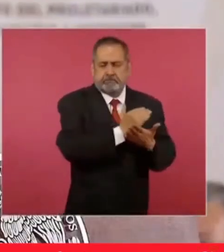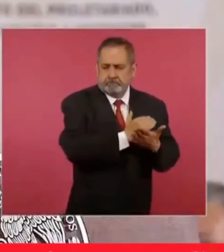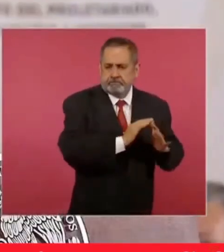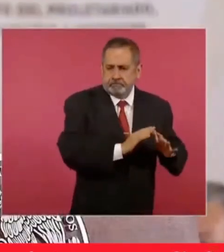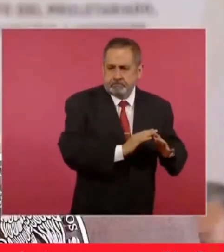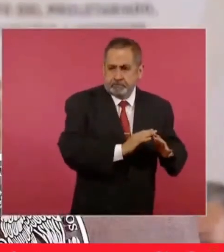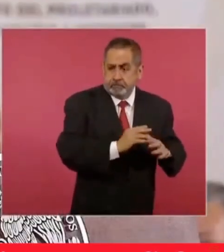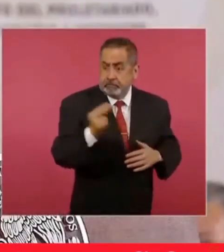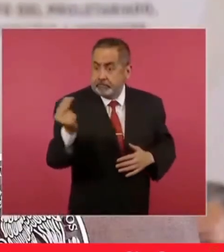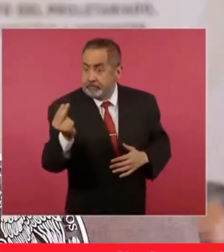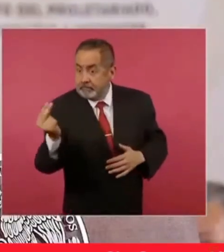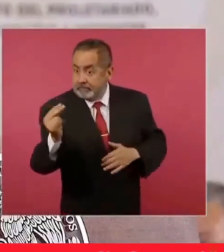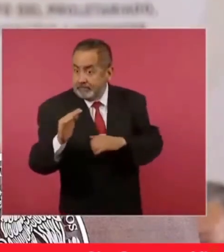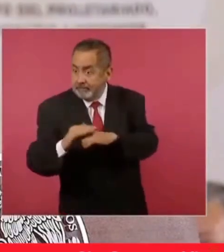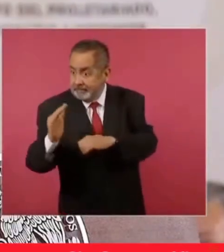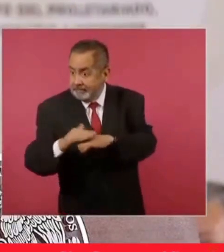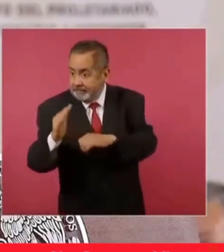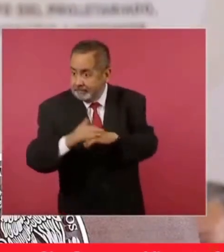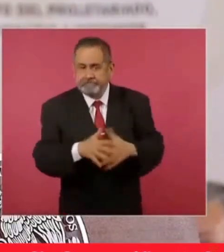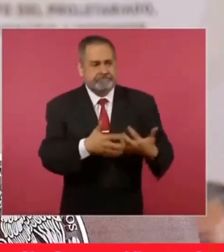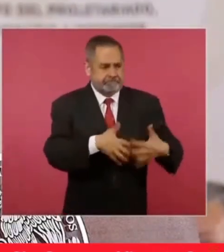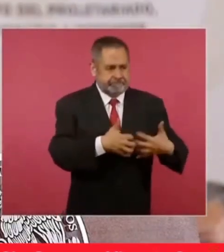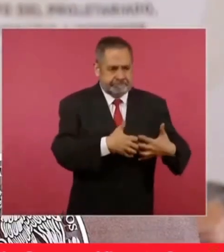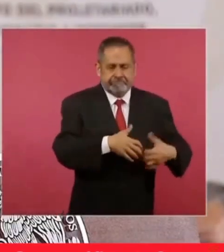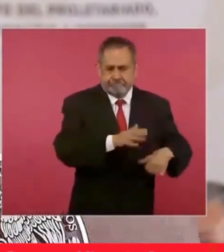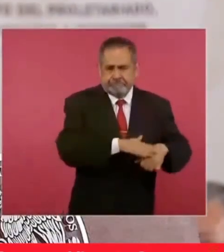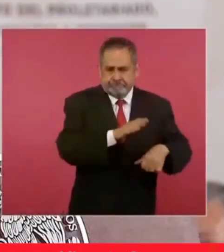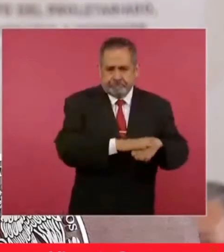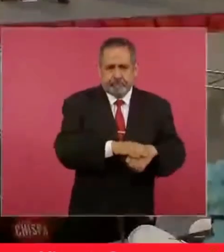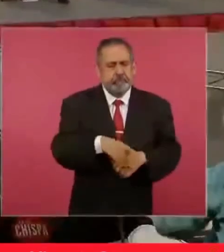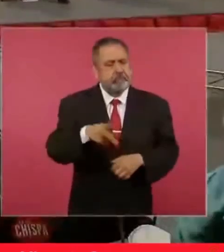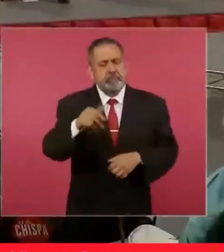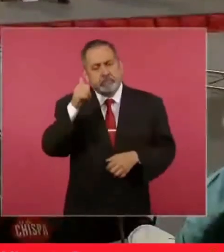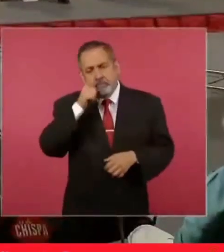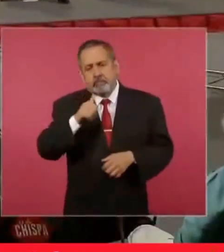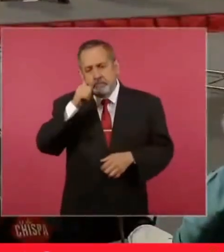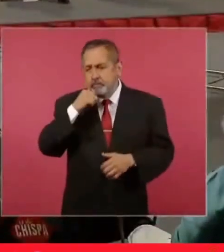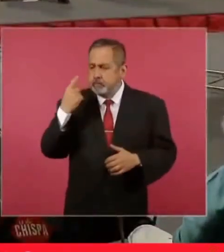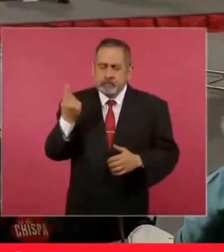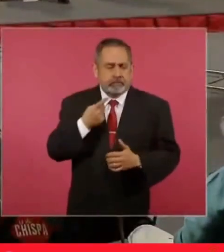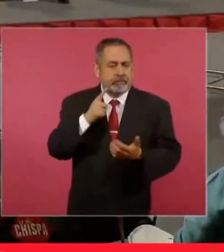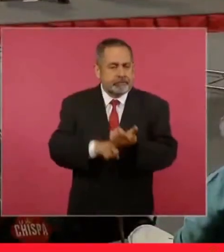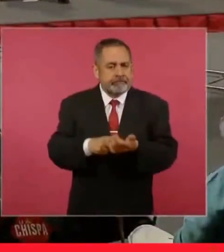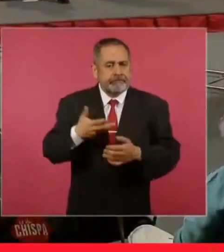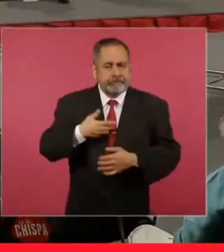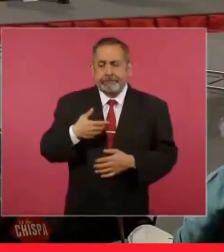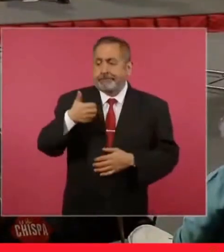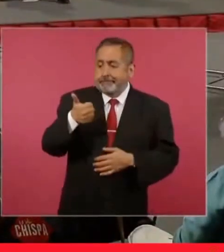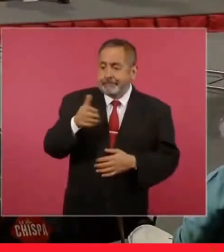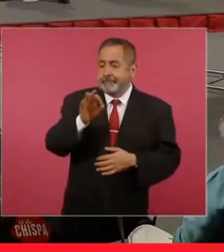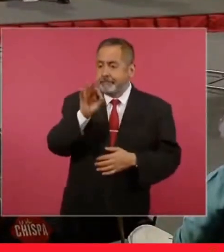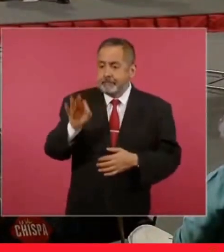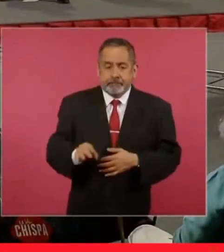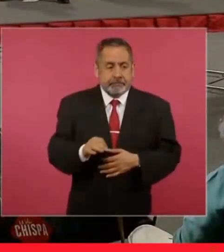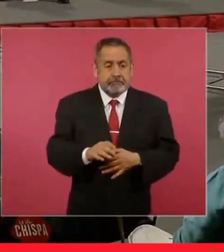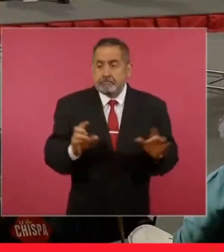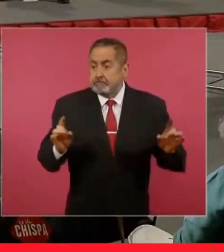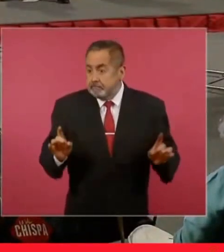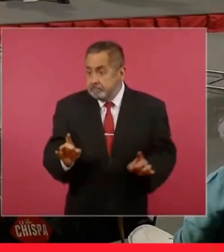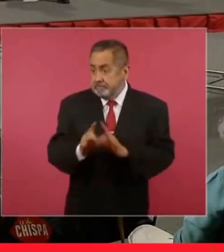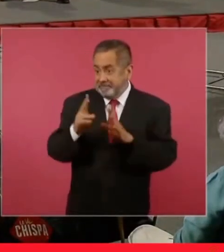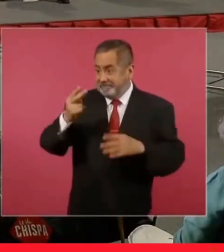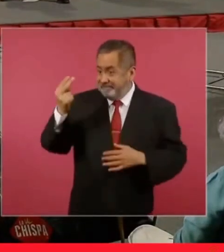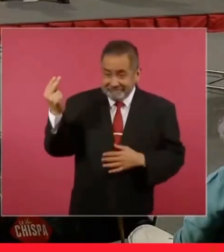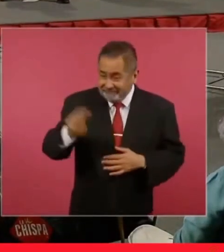6% de la cual echar mano si suceden algunas afectaciones en los generadores, algún incremento súbito de